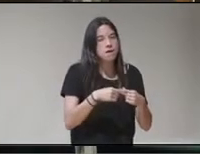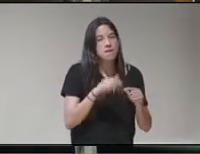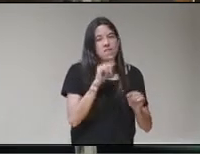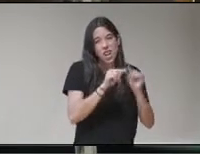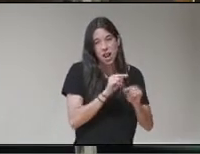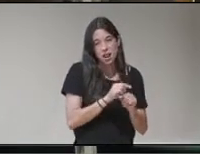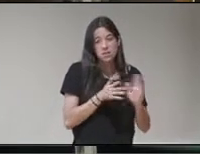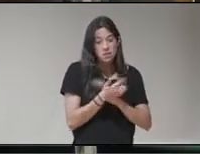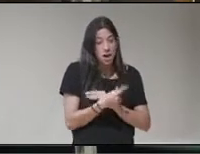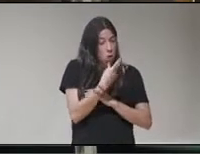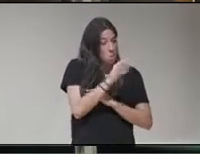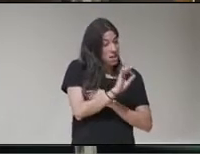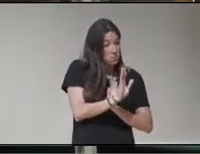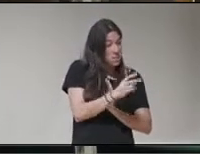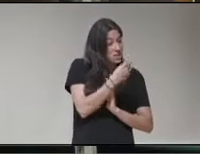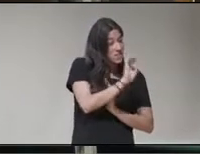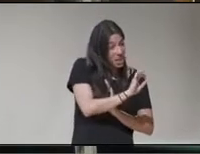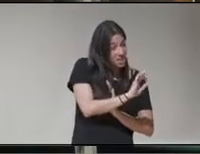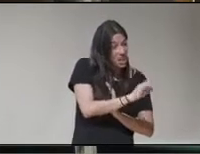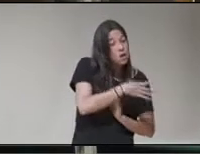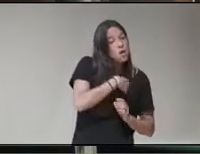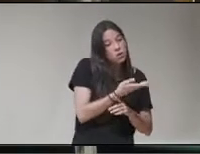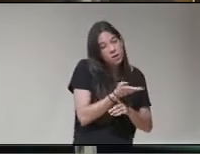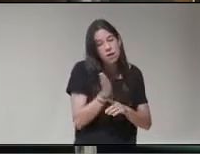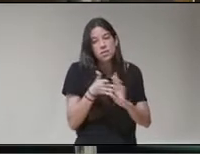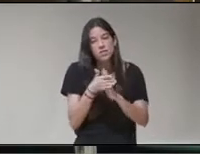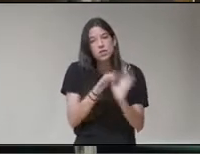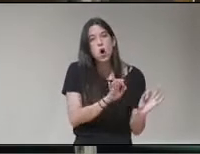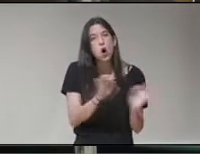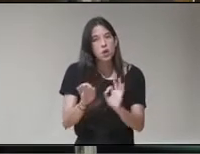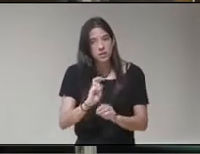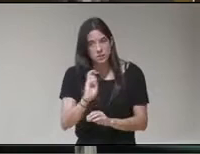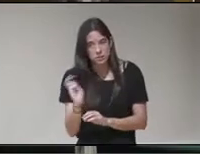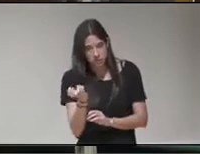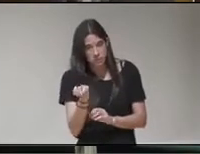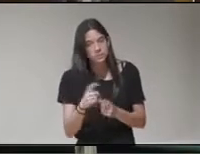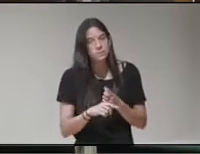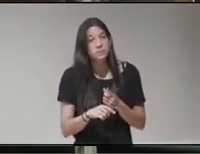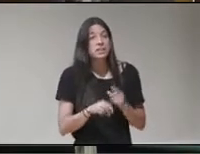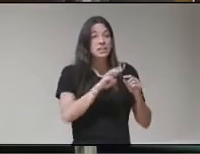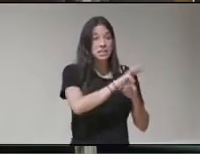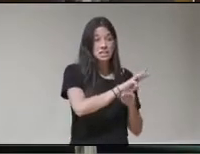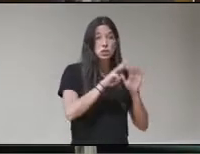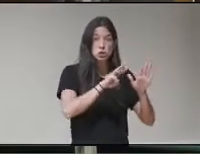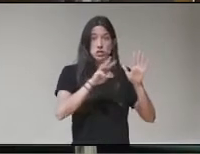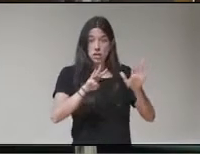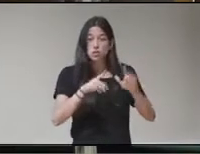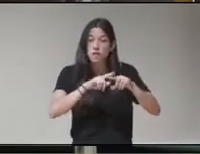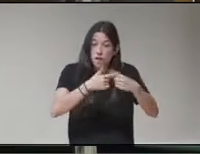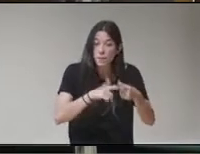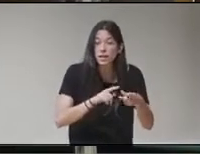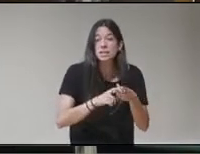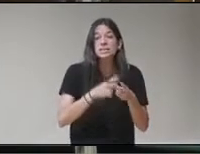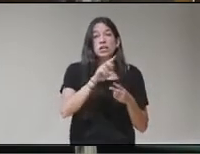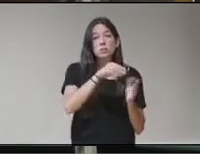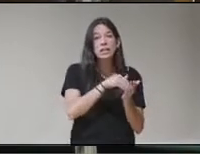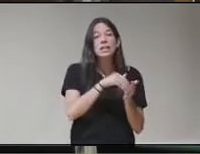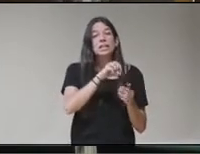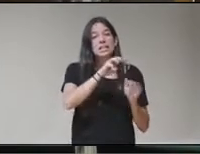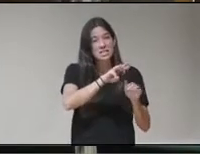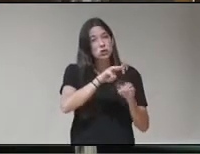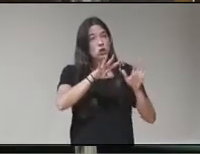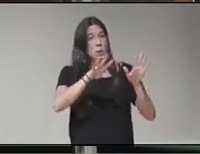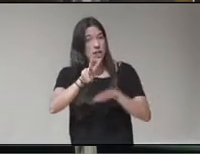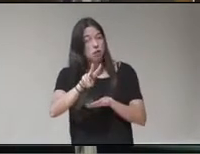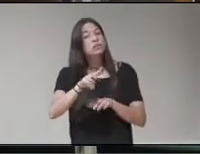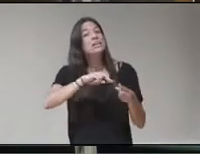con 20 de ellos podían definir los órdenes, con 388 las familias y con 1392 los géneros.